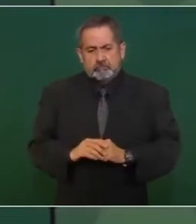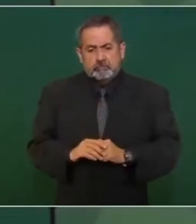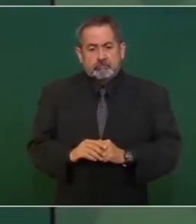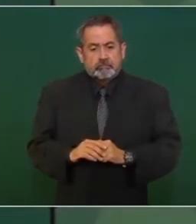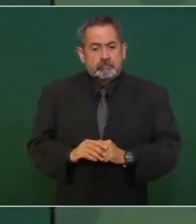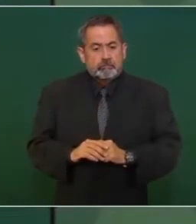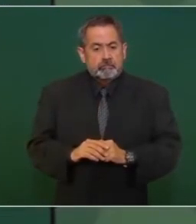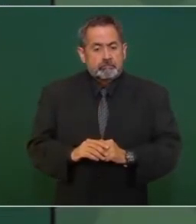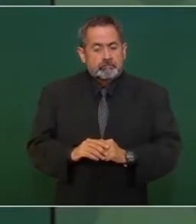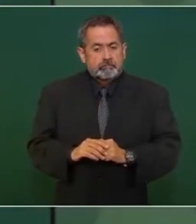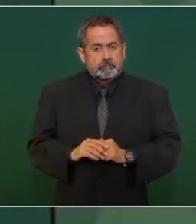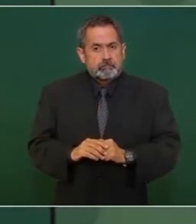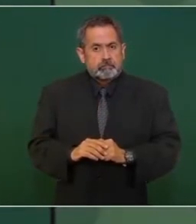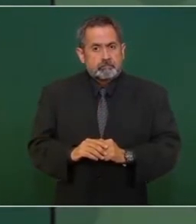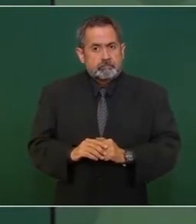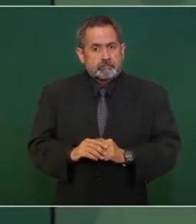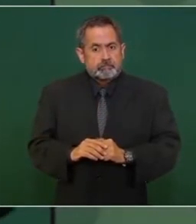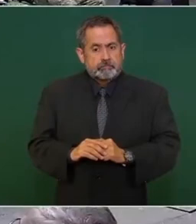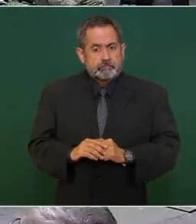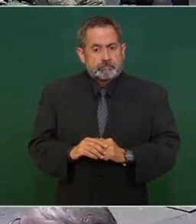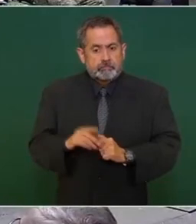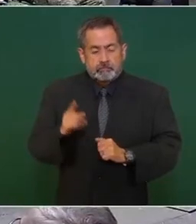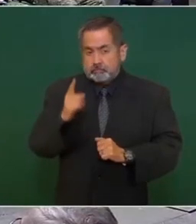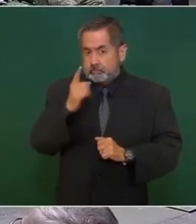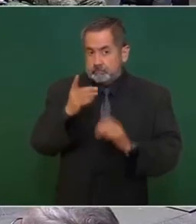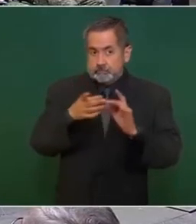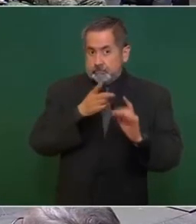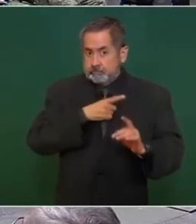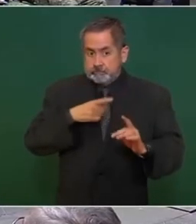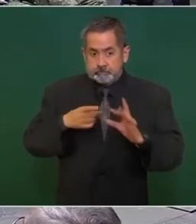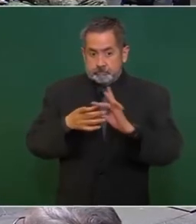va a quedar claro.